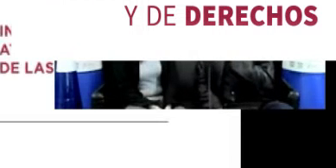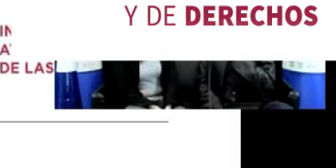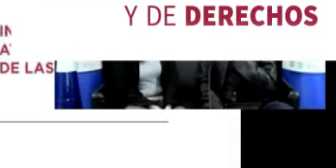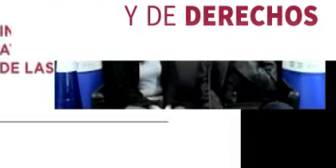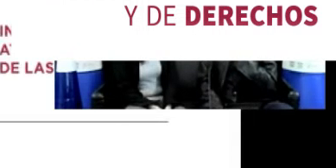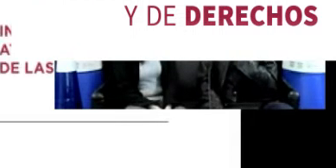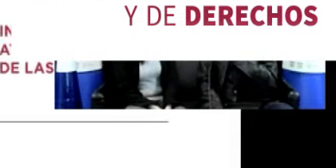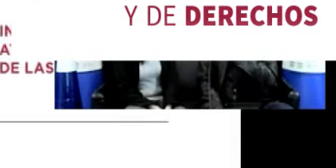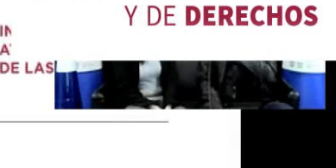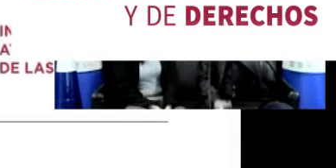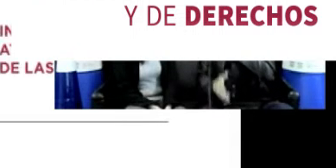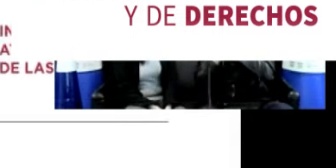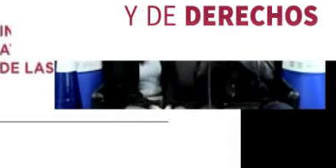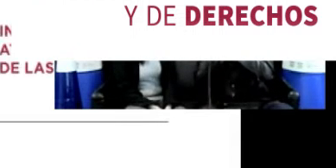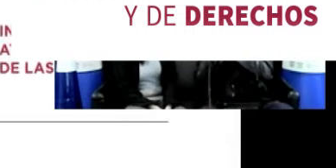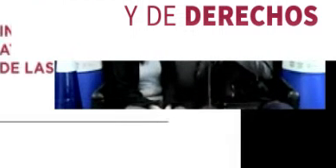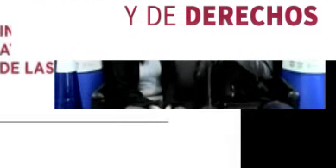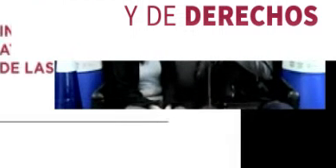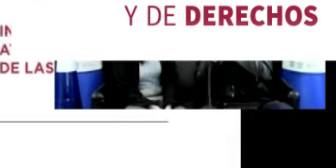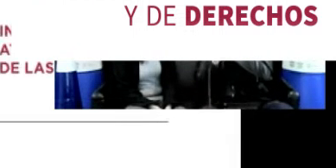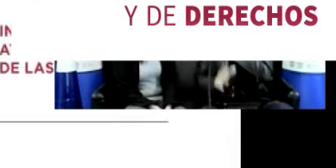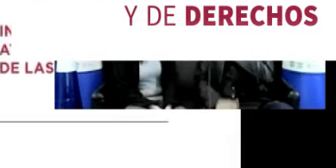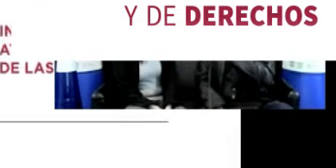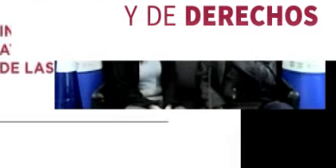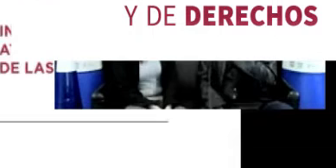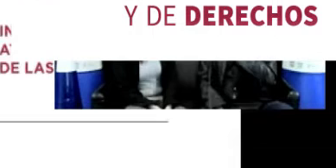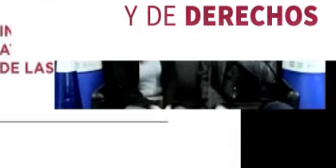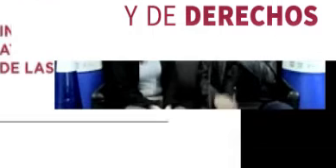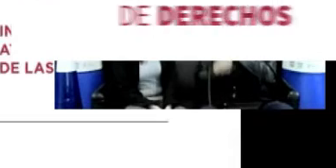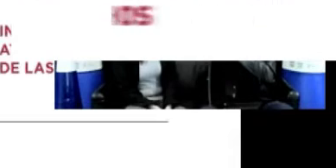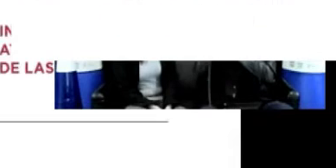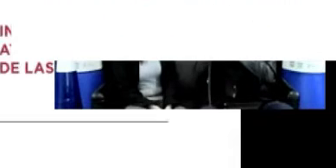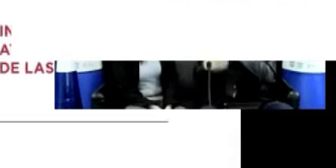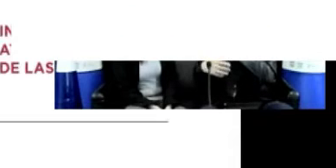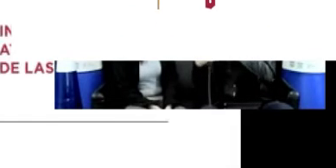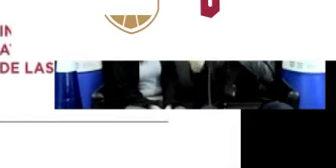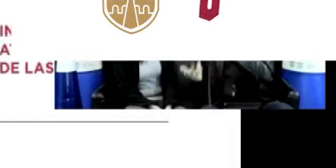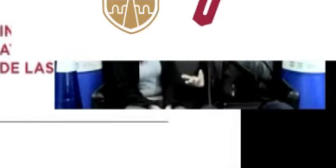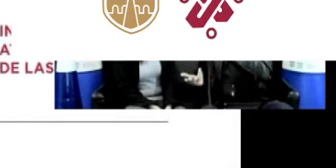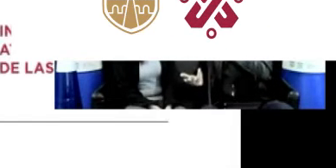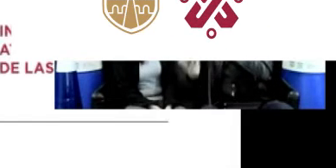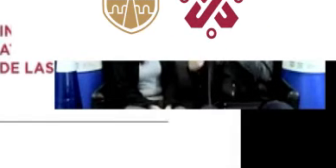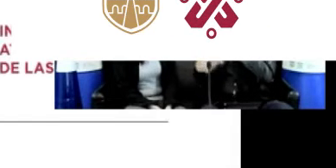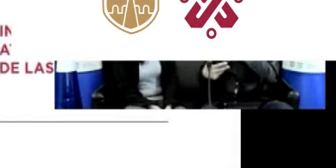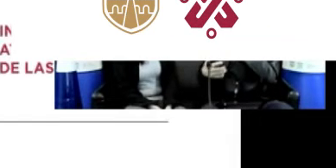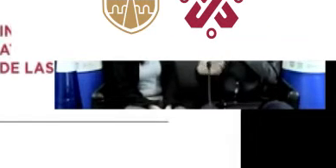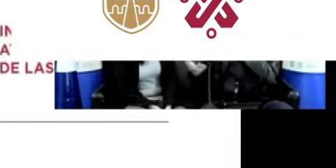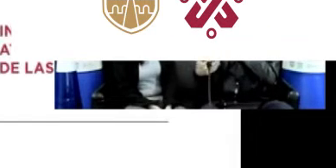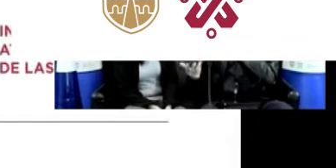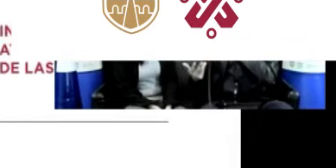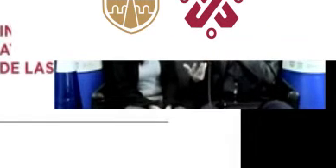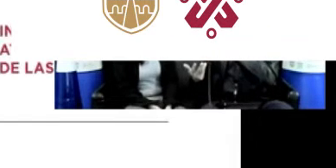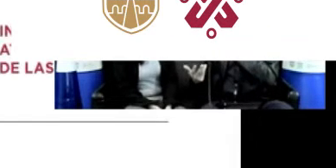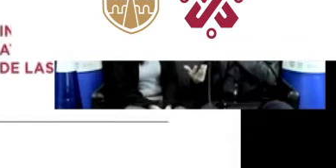preocupado, y en resumir, en analizar, le vas a preguntar por las cosas buenas de la sustancia para